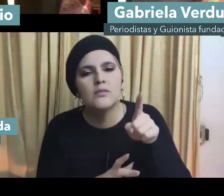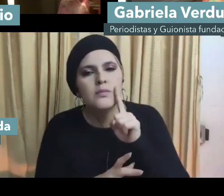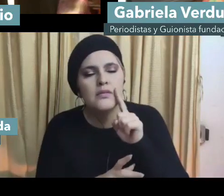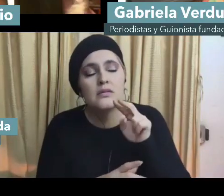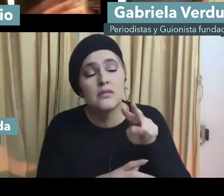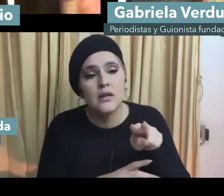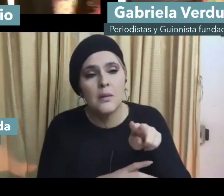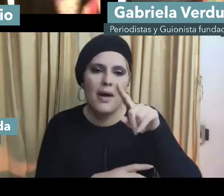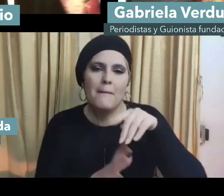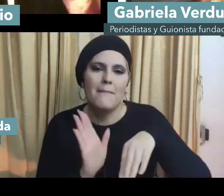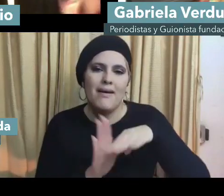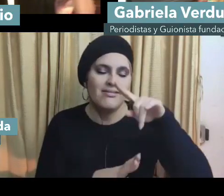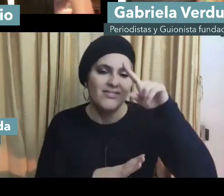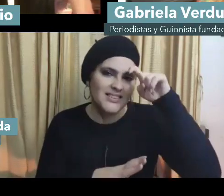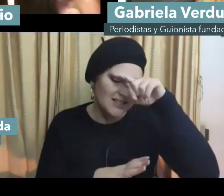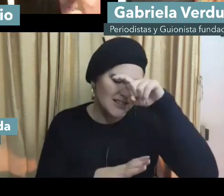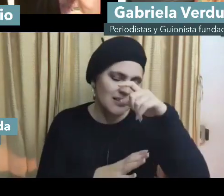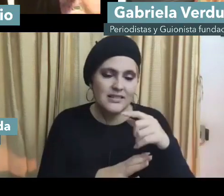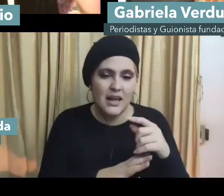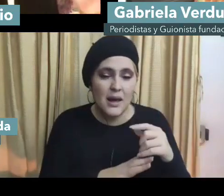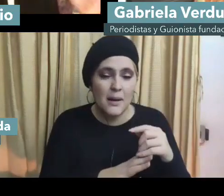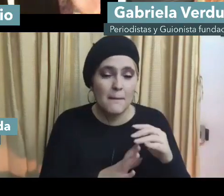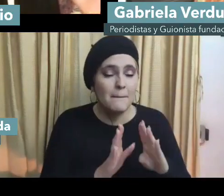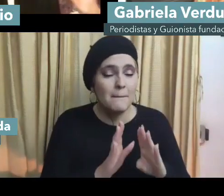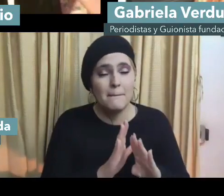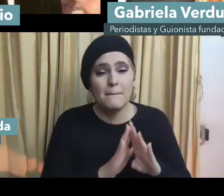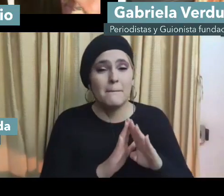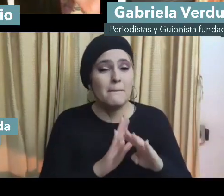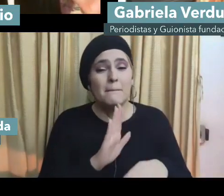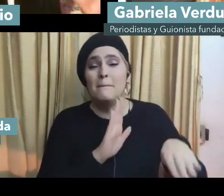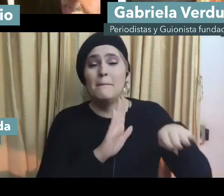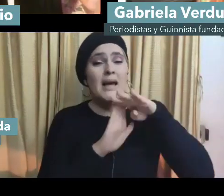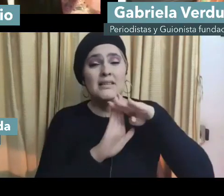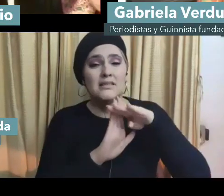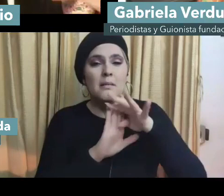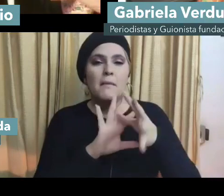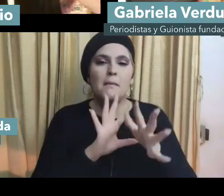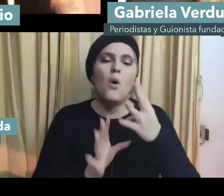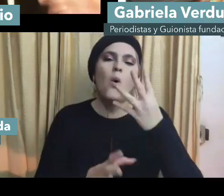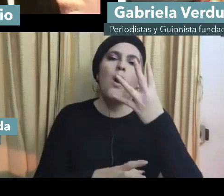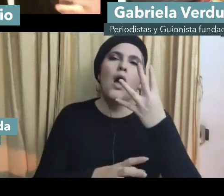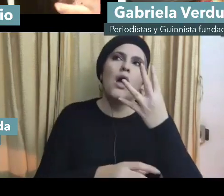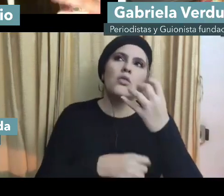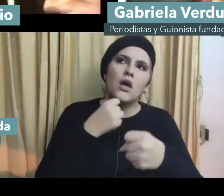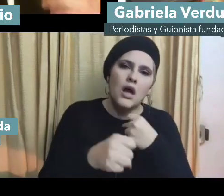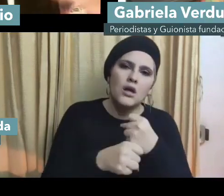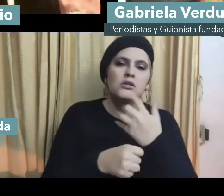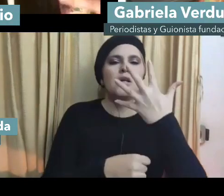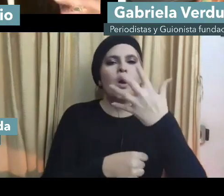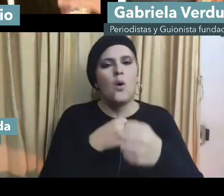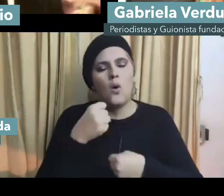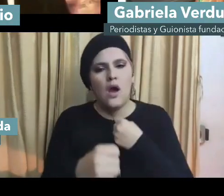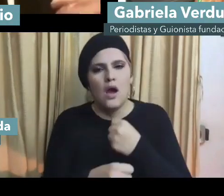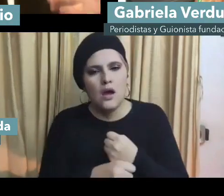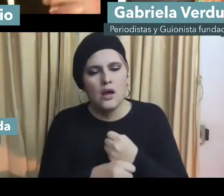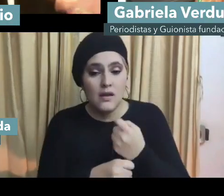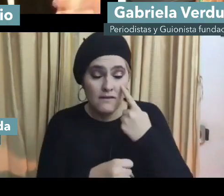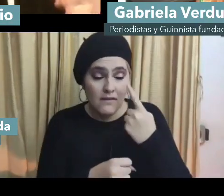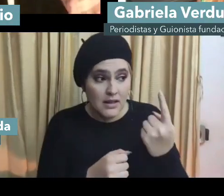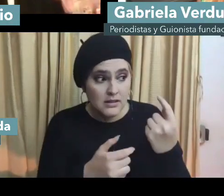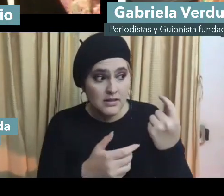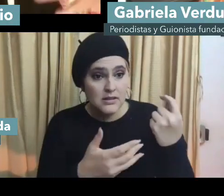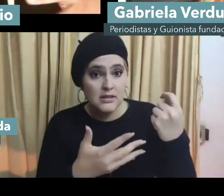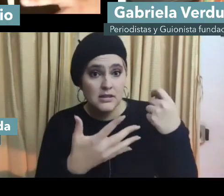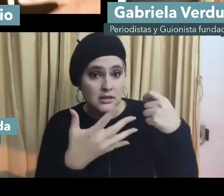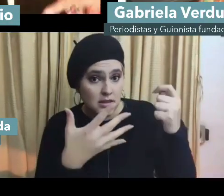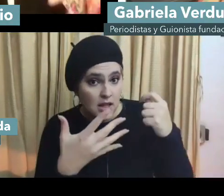ideal, el pic de los síntomas entre los 4 y los 5 años. La sintomatología autista tiene un